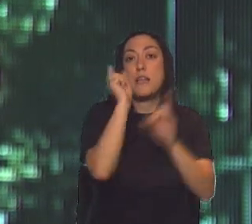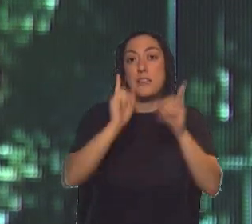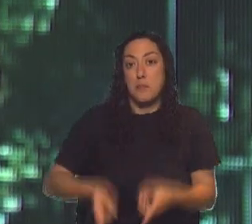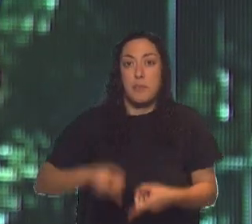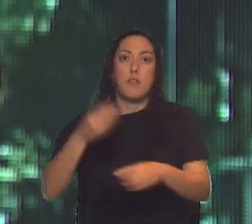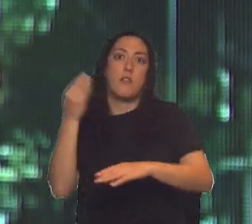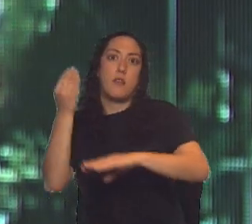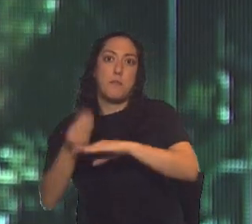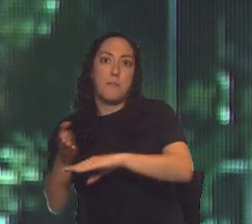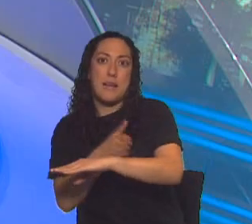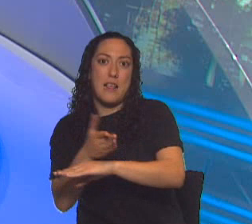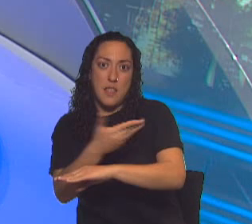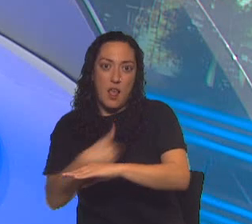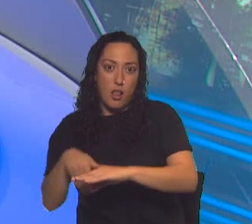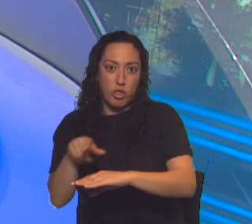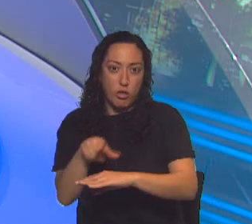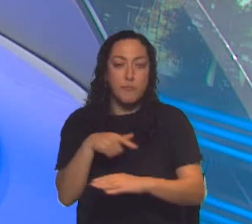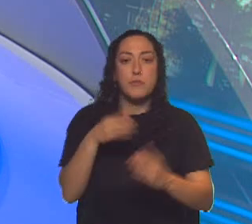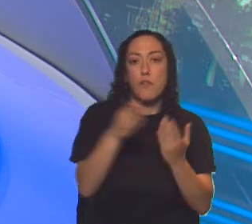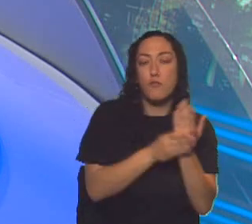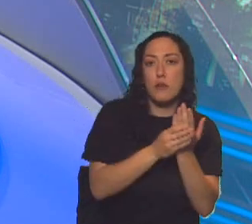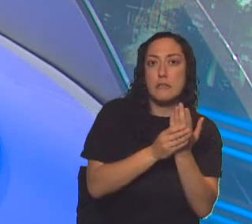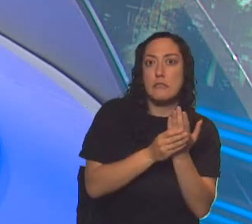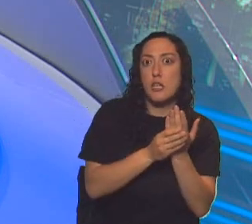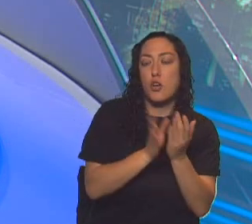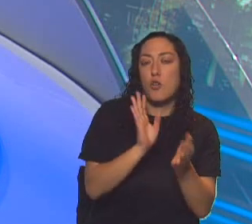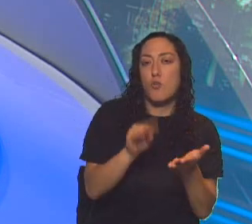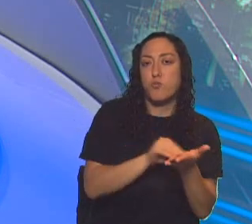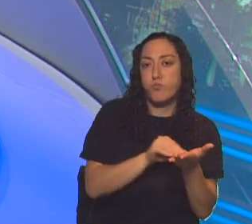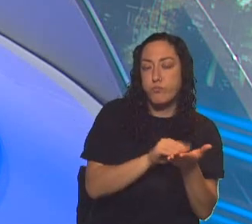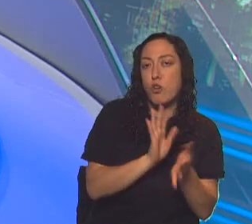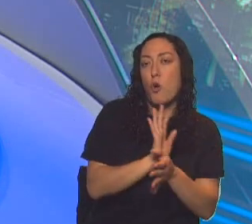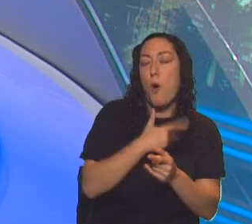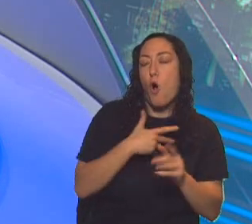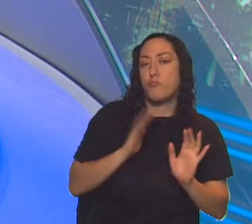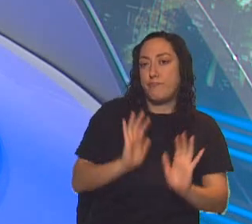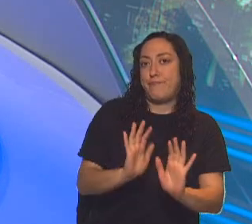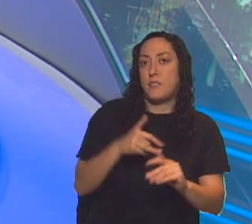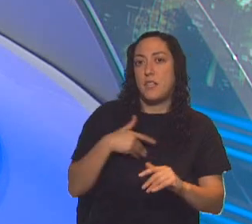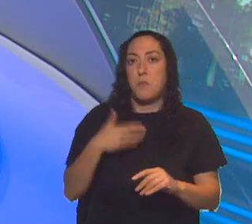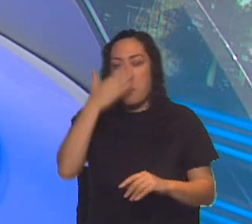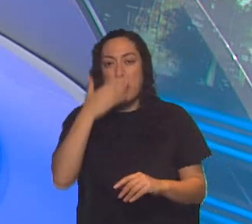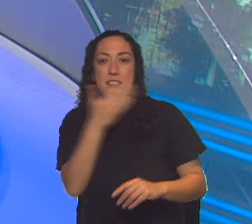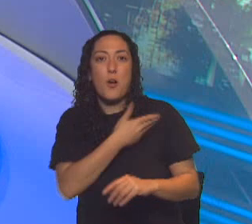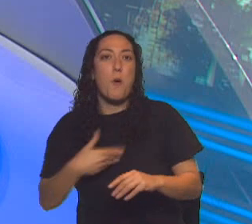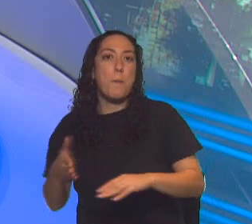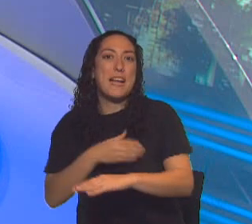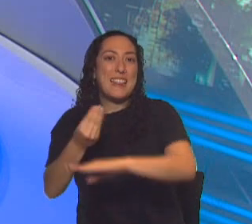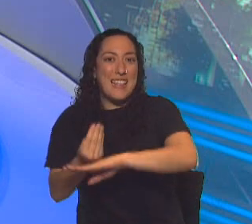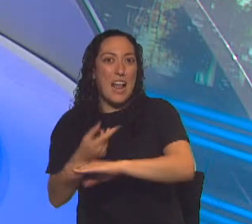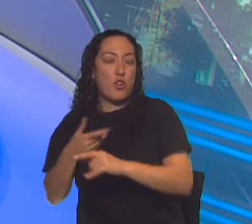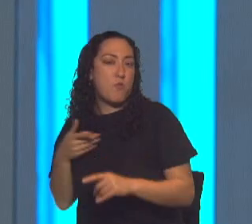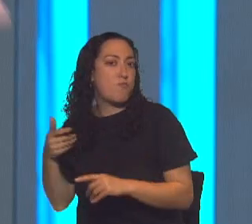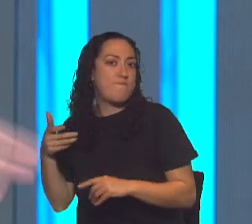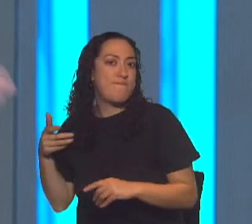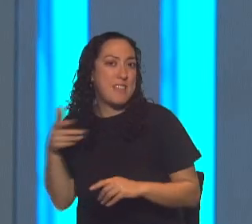como funcionario tiene que atajar como candidato tiene que atacar Perdón no hablando de atajar me llamó la atención